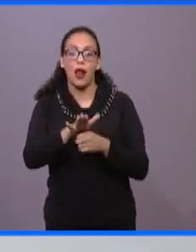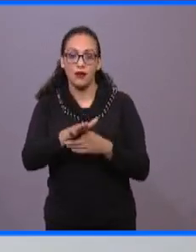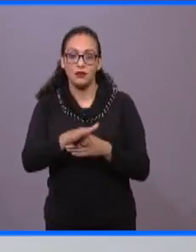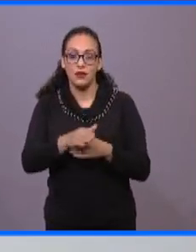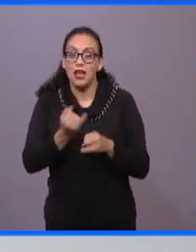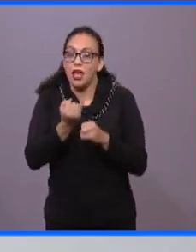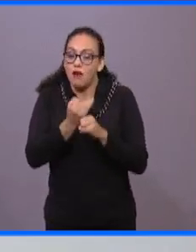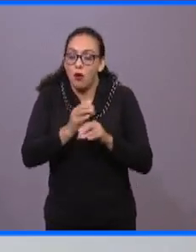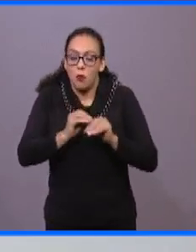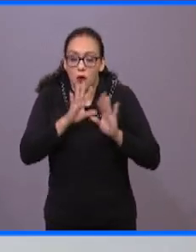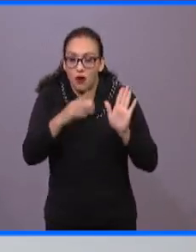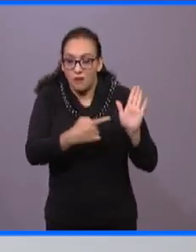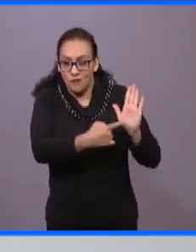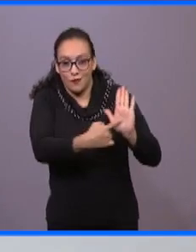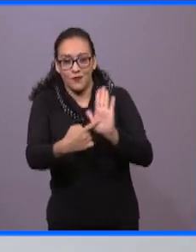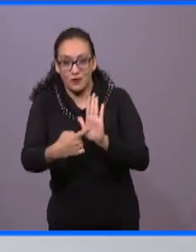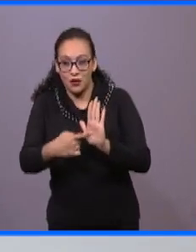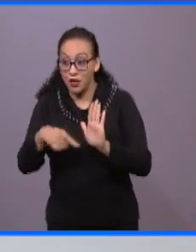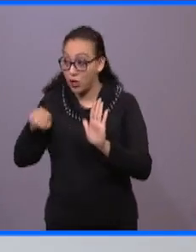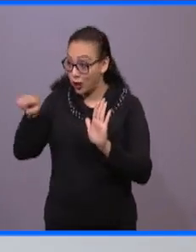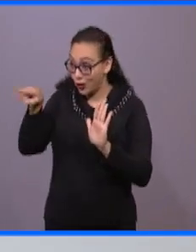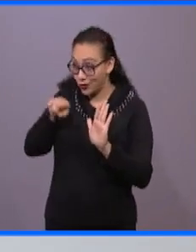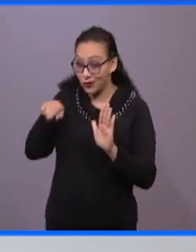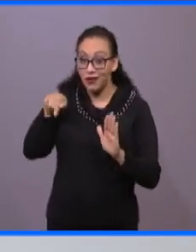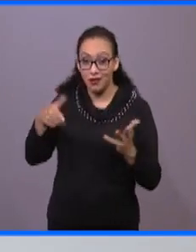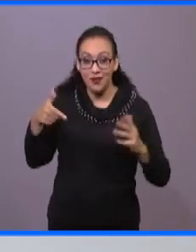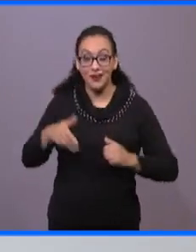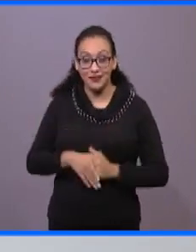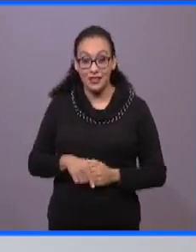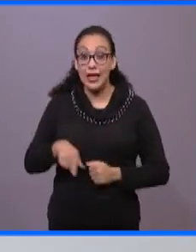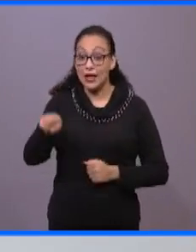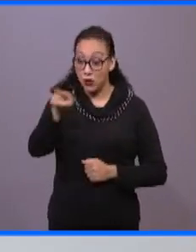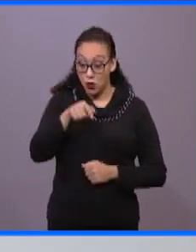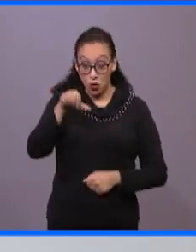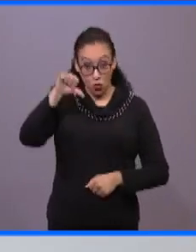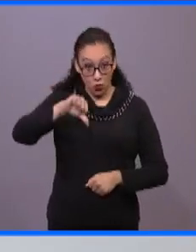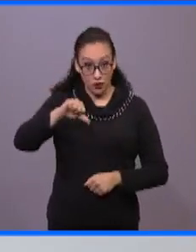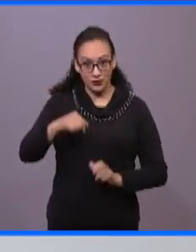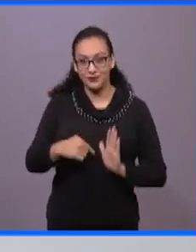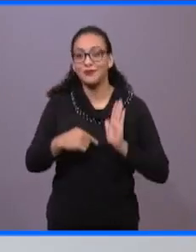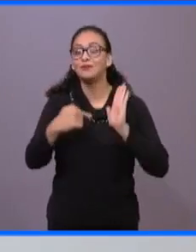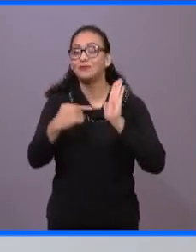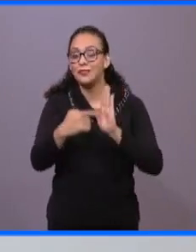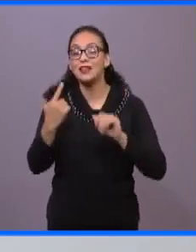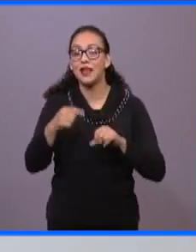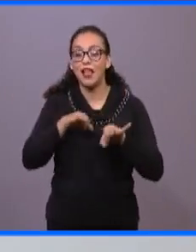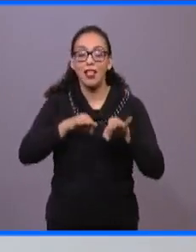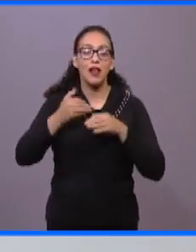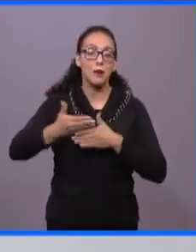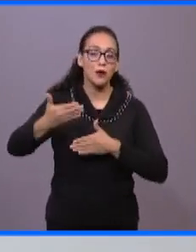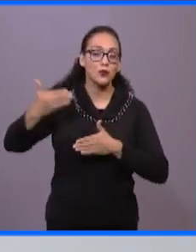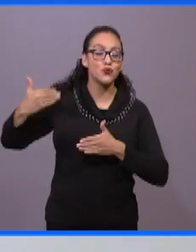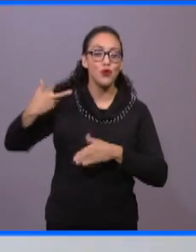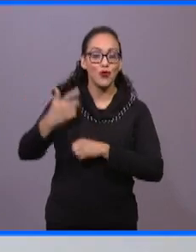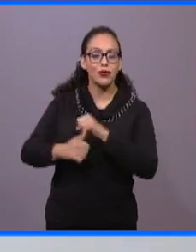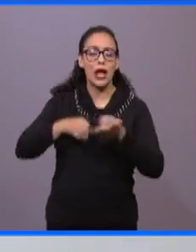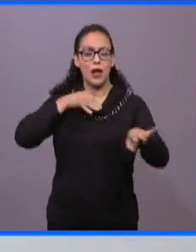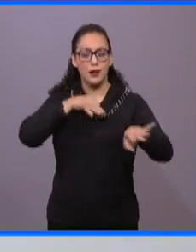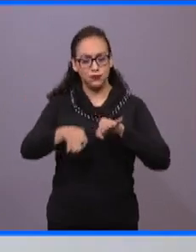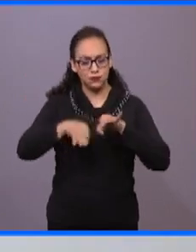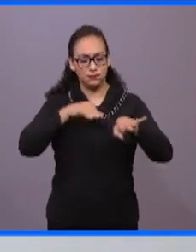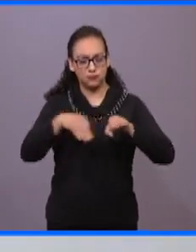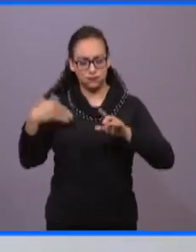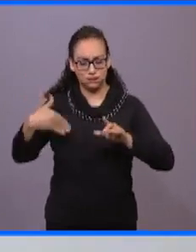rendición de cuentas. Con este acto cumplimos esta obligación, pero más allá